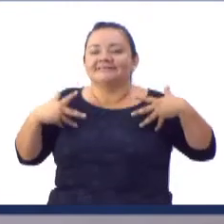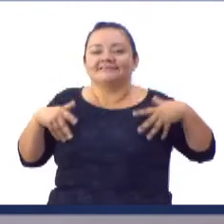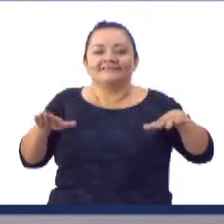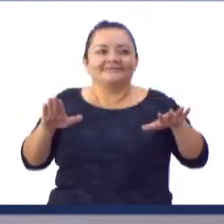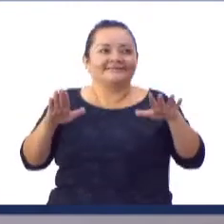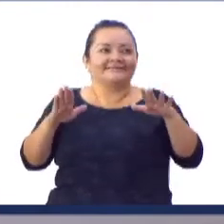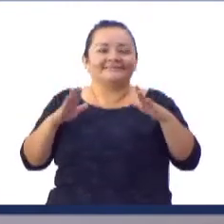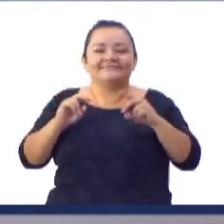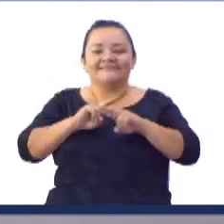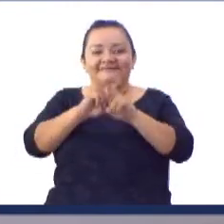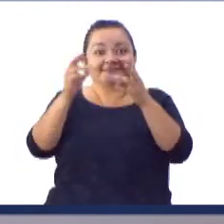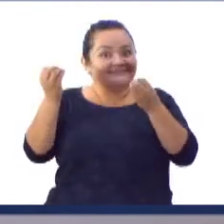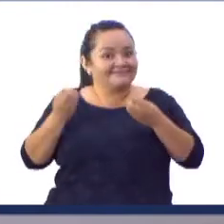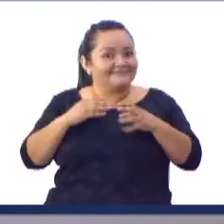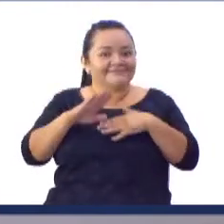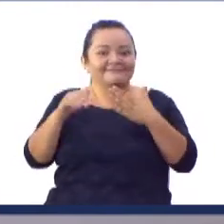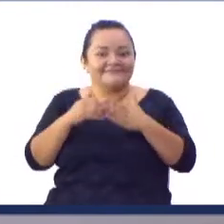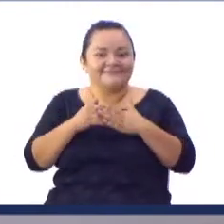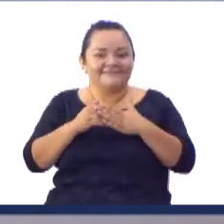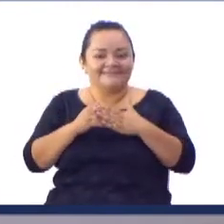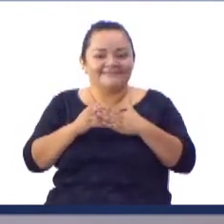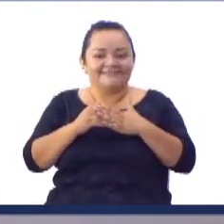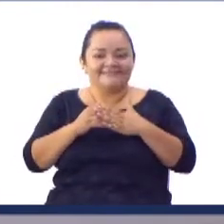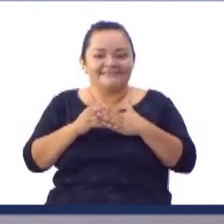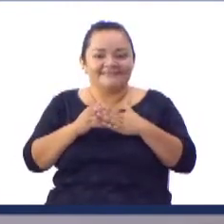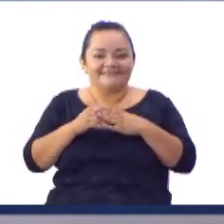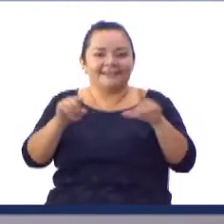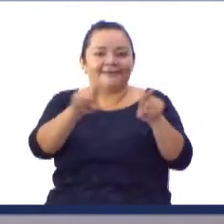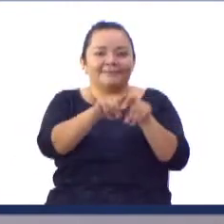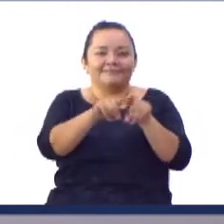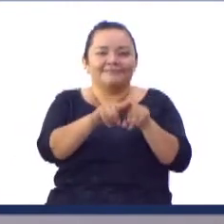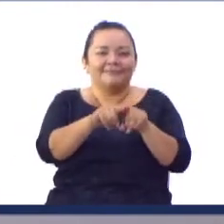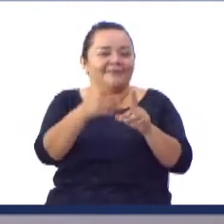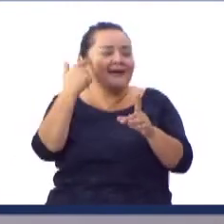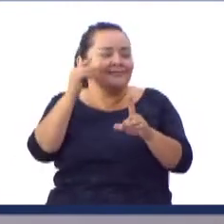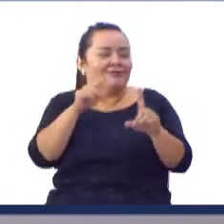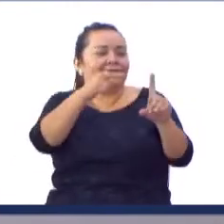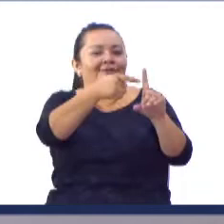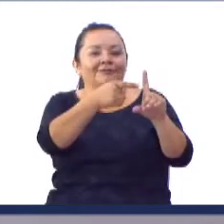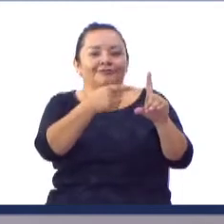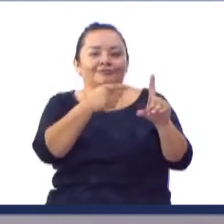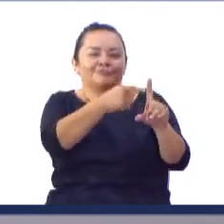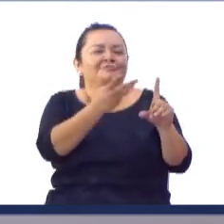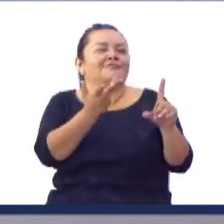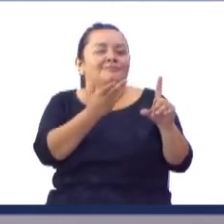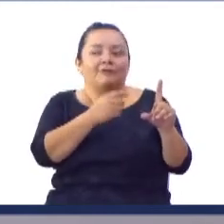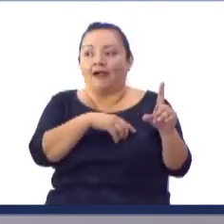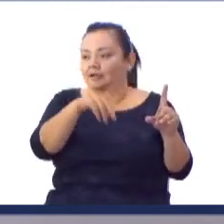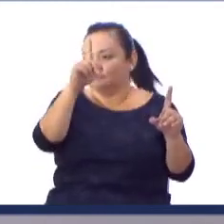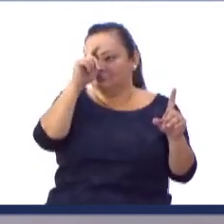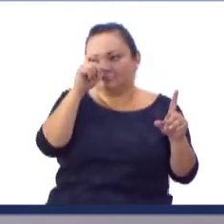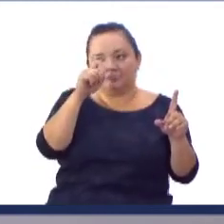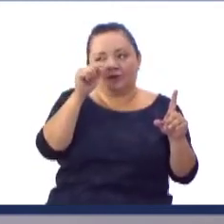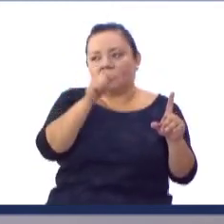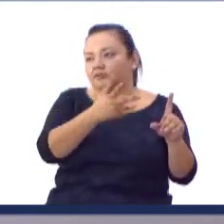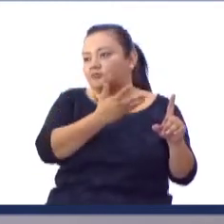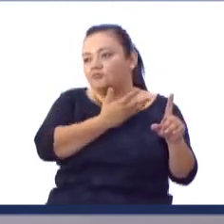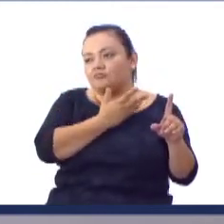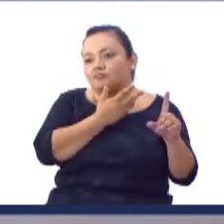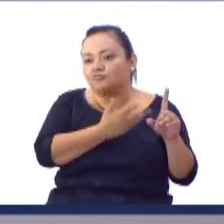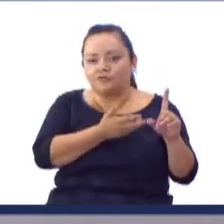al mundo entero de chivo a hermano como fue la nuestra de tal trabaja el buen trabajador no amanece un